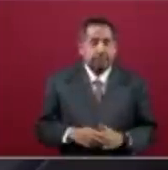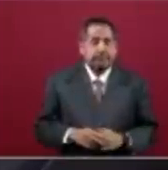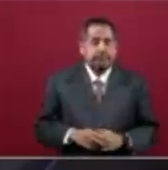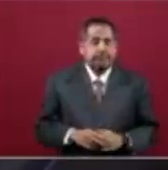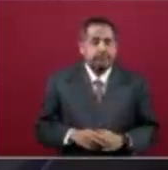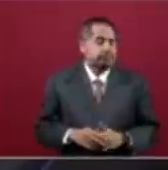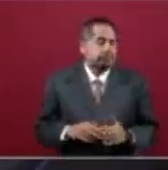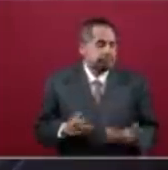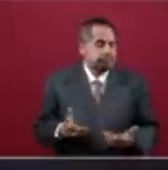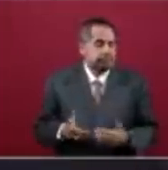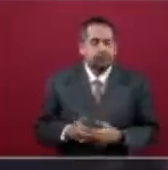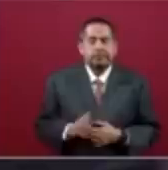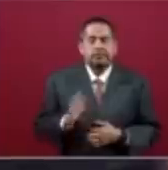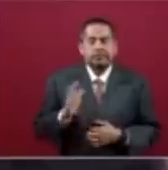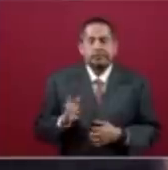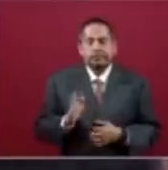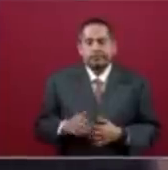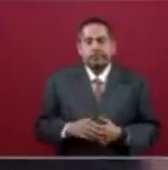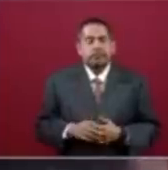Entonces ya